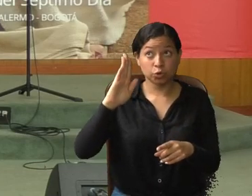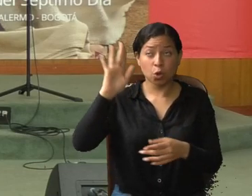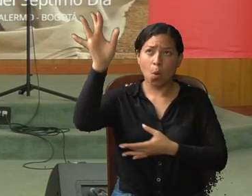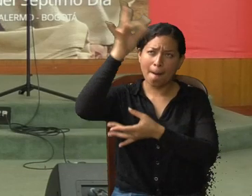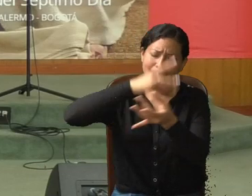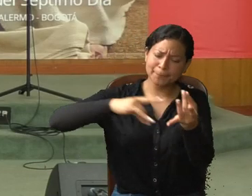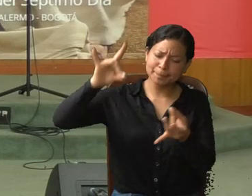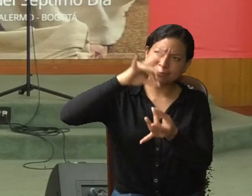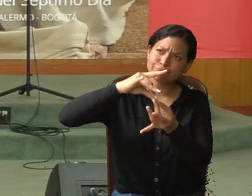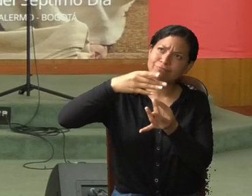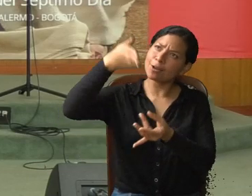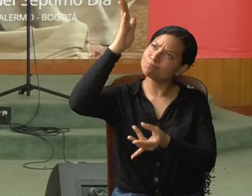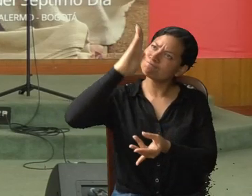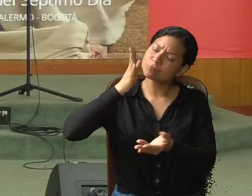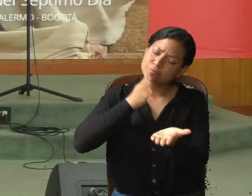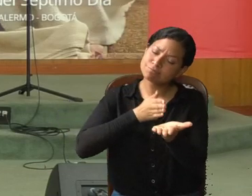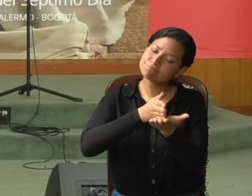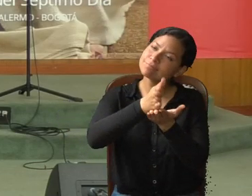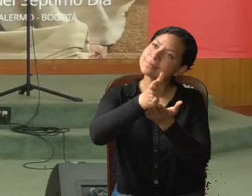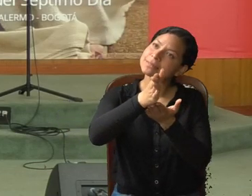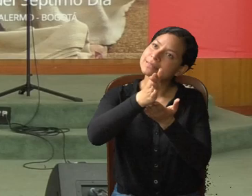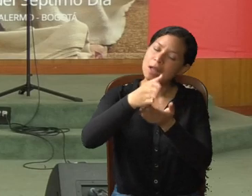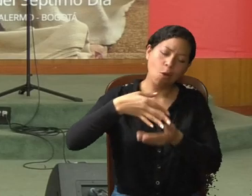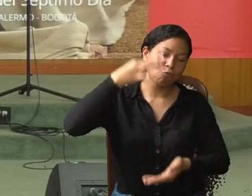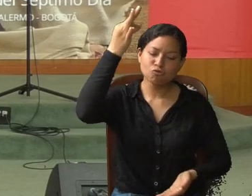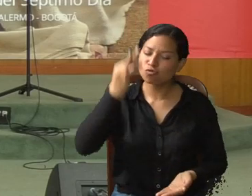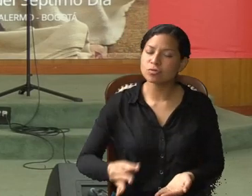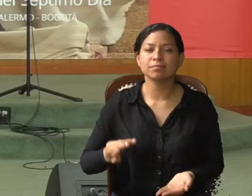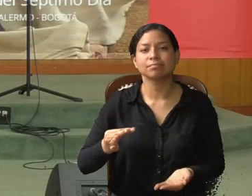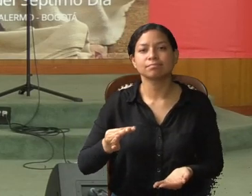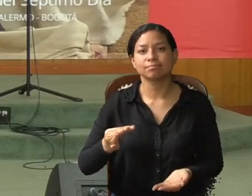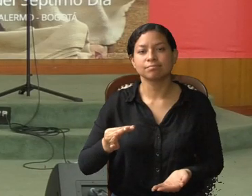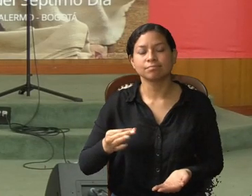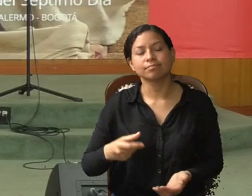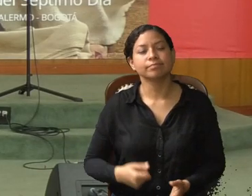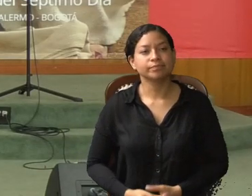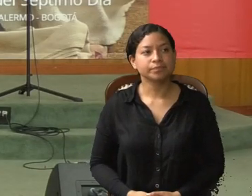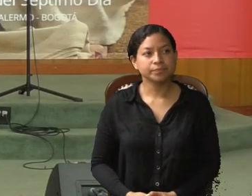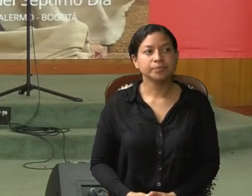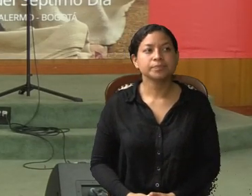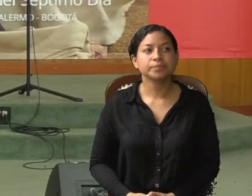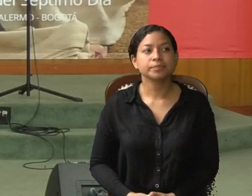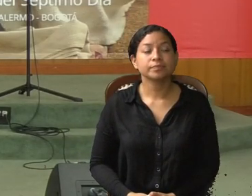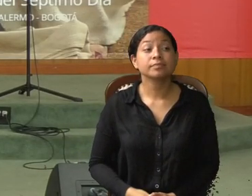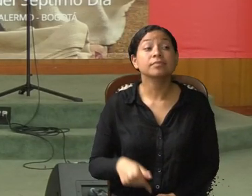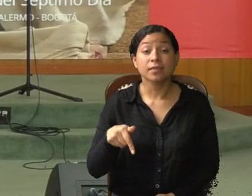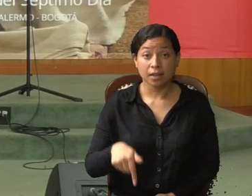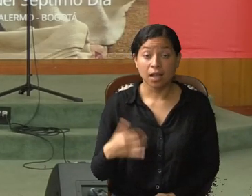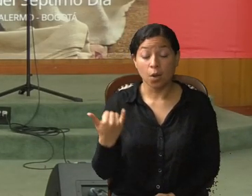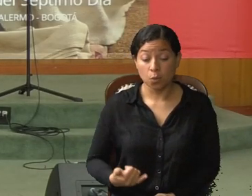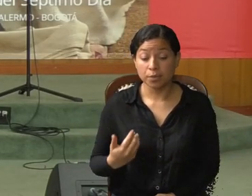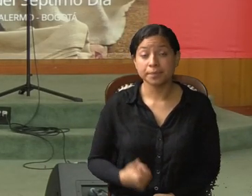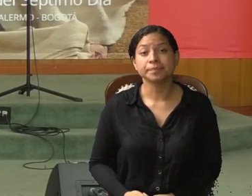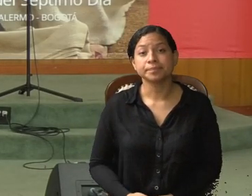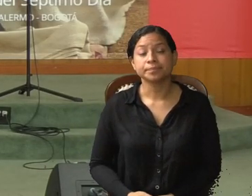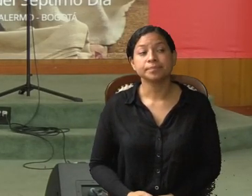es eterno desde el principio, desde siempre. Y en ese momento que la Biblia relata como en el